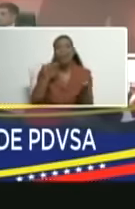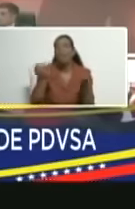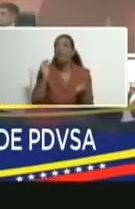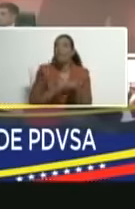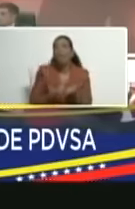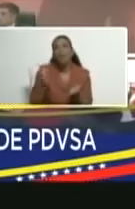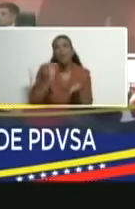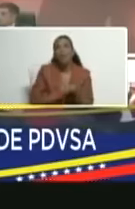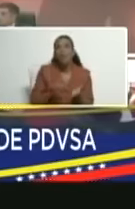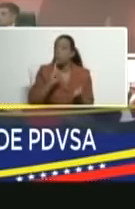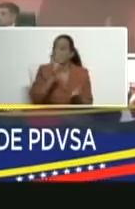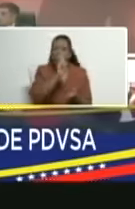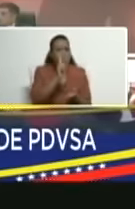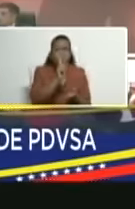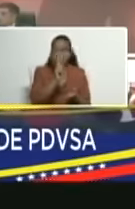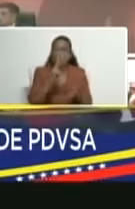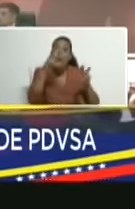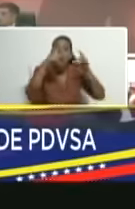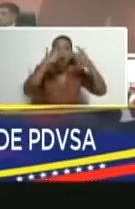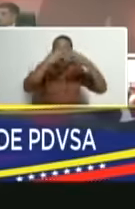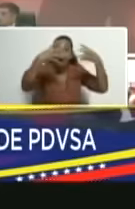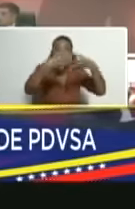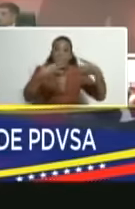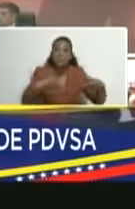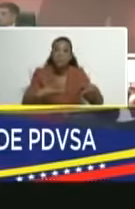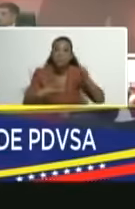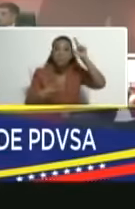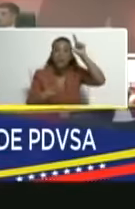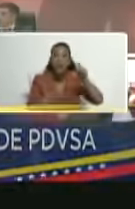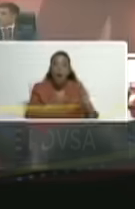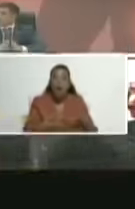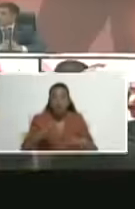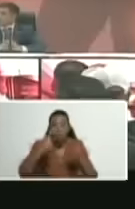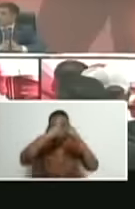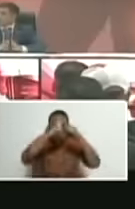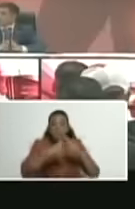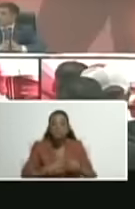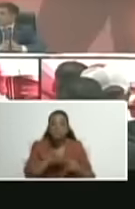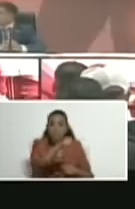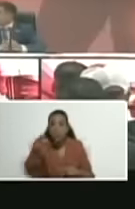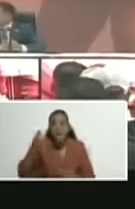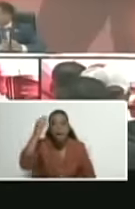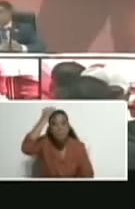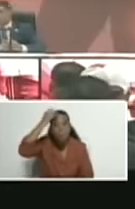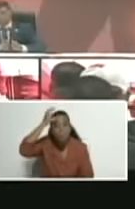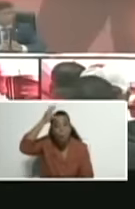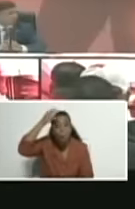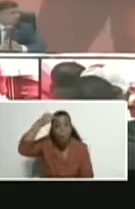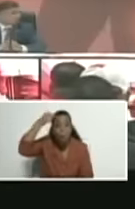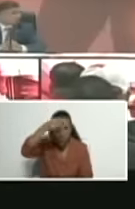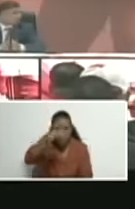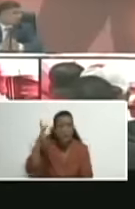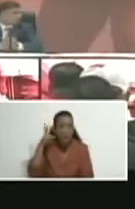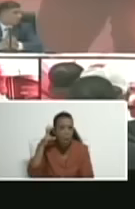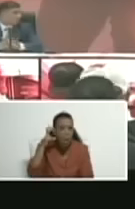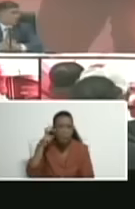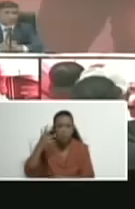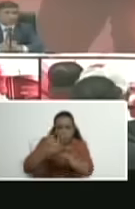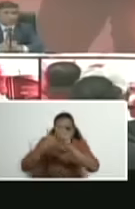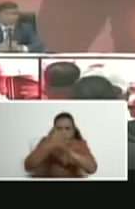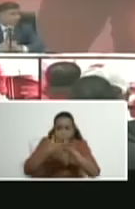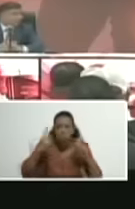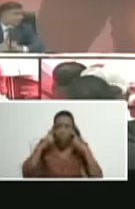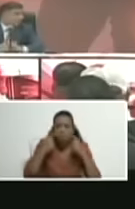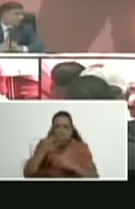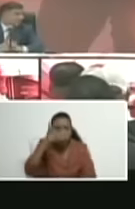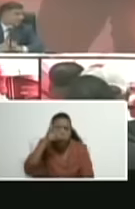voy a leer el encabezado y que cada quien saque sus propias conclusiones. ¿Verdad, Silita? ¿Estás de